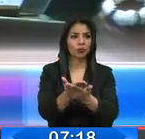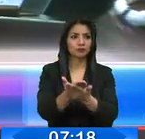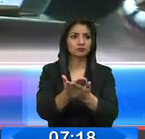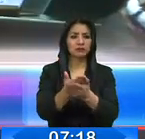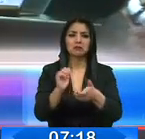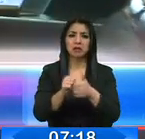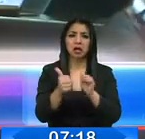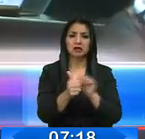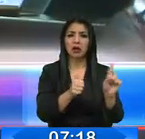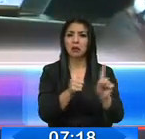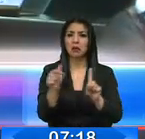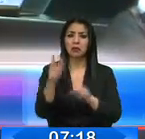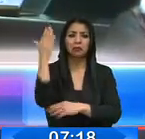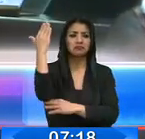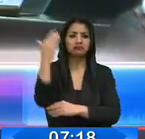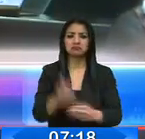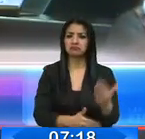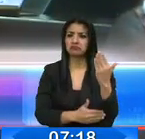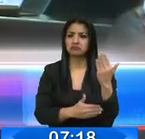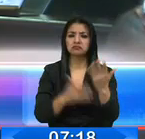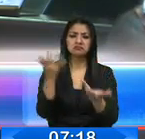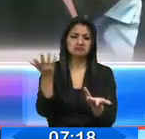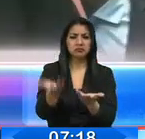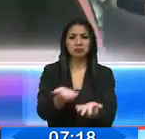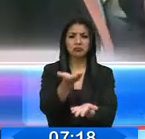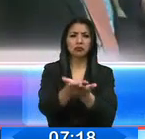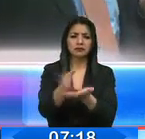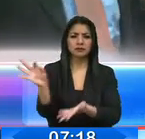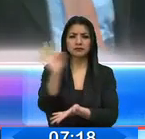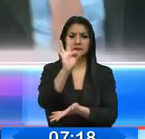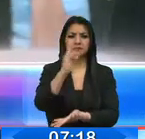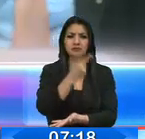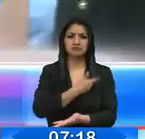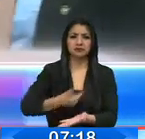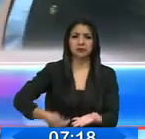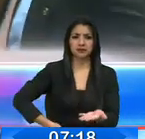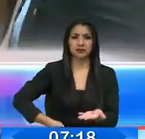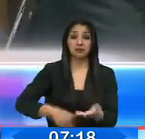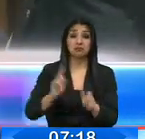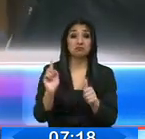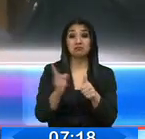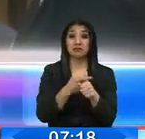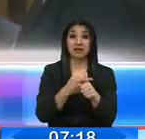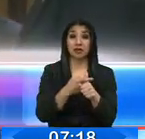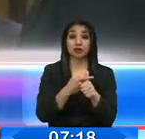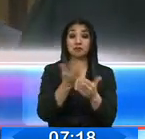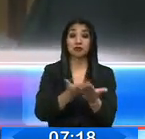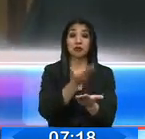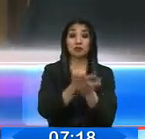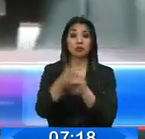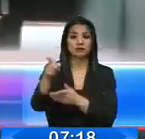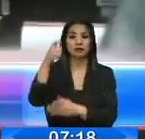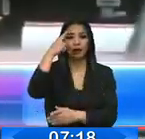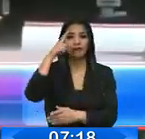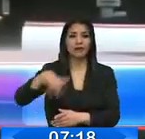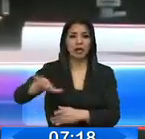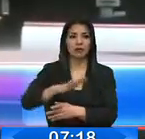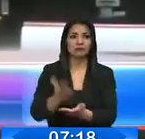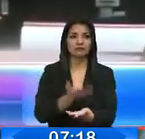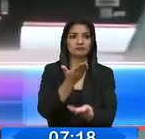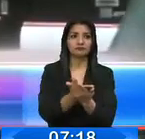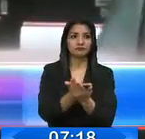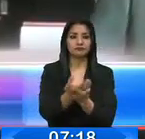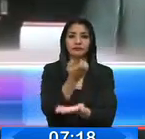exponer su criterio en torno a la elección vicepresidencial. La propuesta de votar por el primero de la terna salió desde el morenismo. Que el